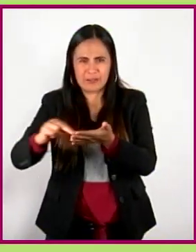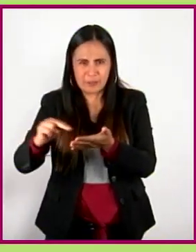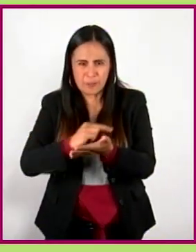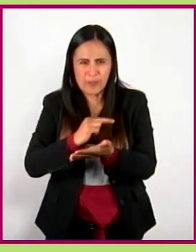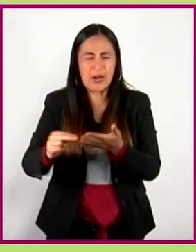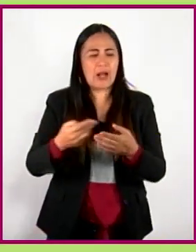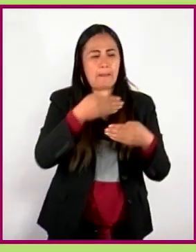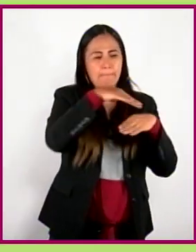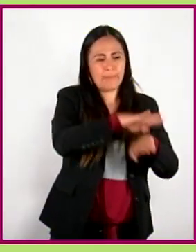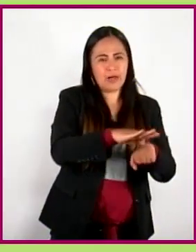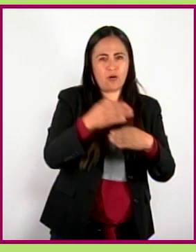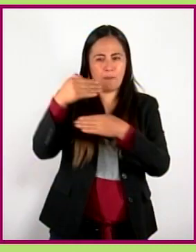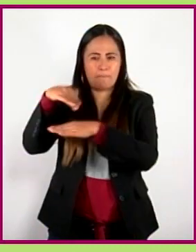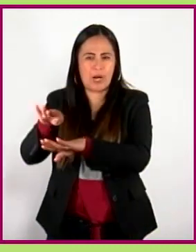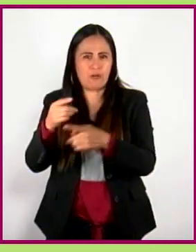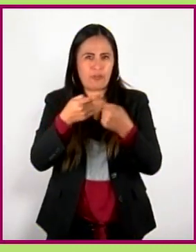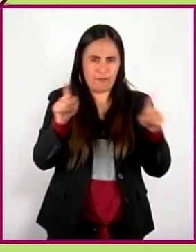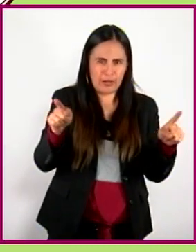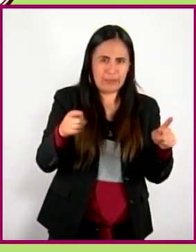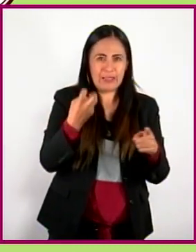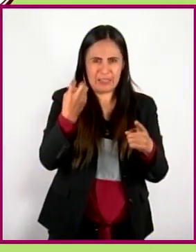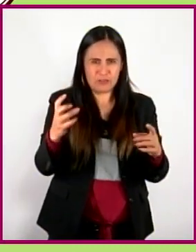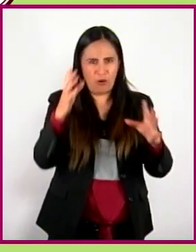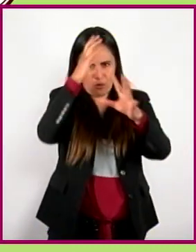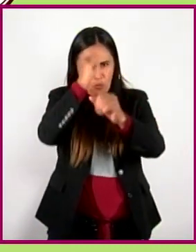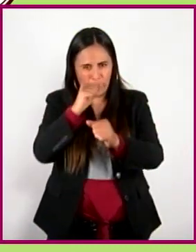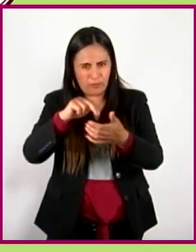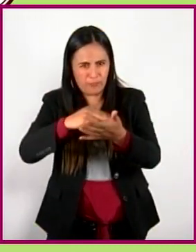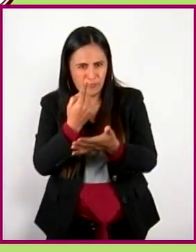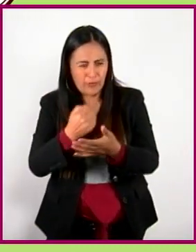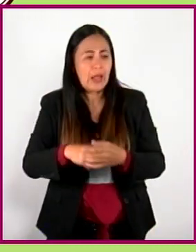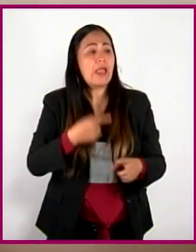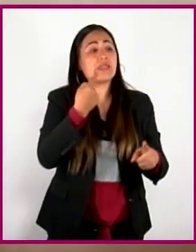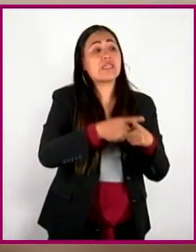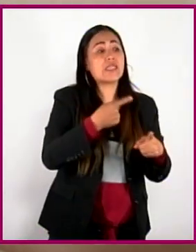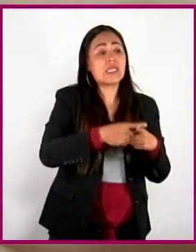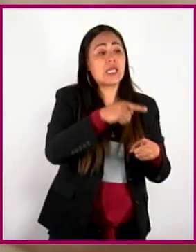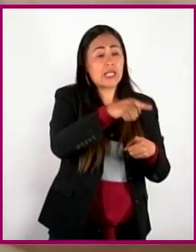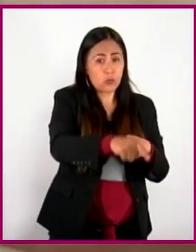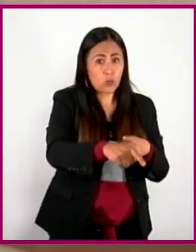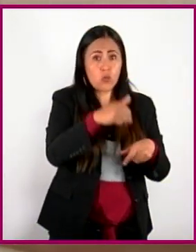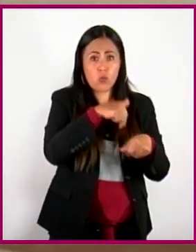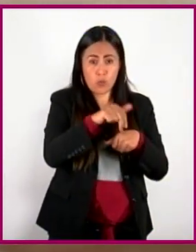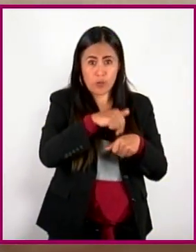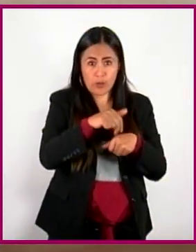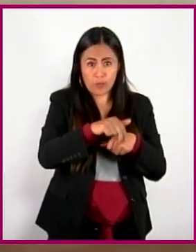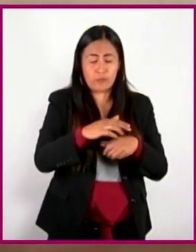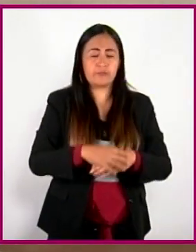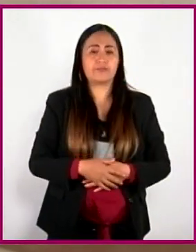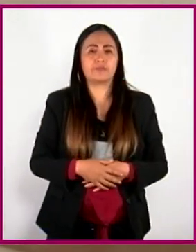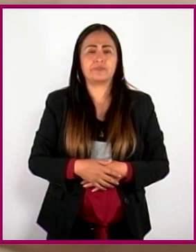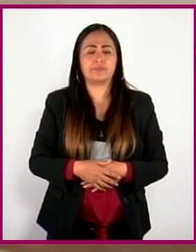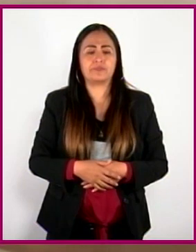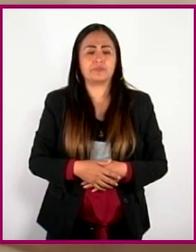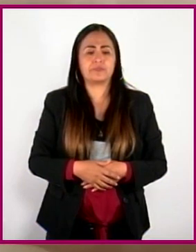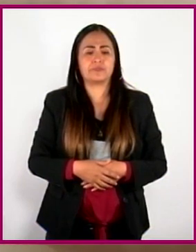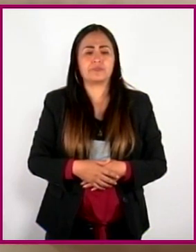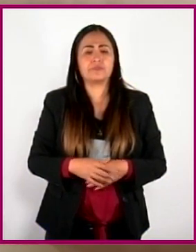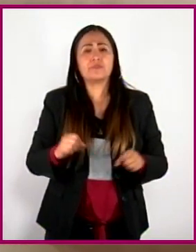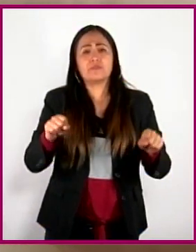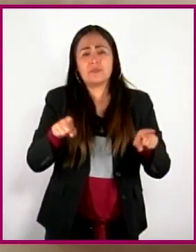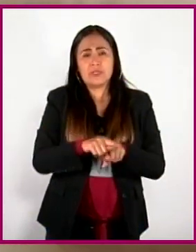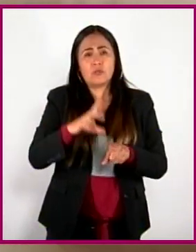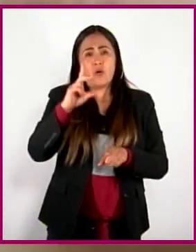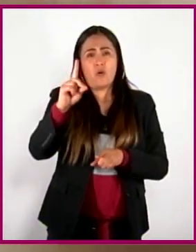bancarias diferentes, ¿no? Para autentificar a los clientes, para cifrar los datos en tránsito por la